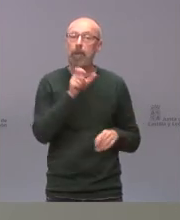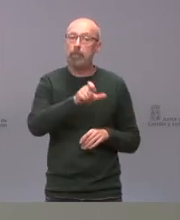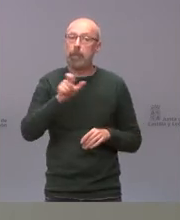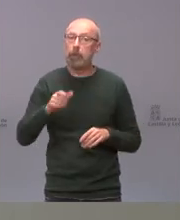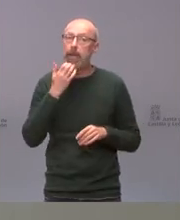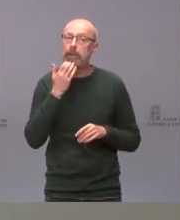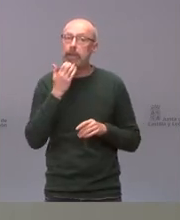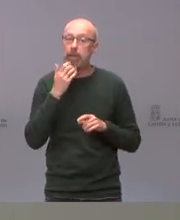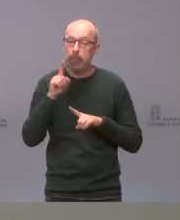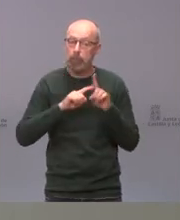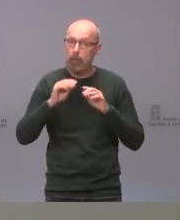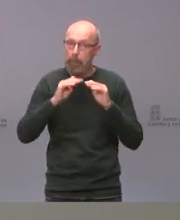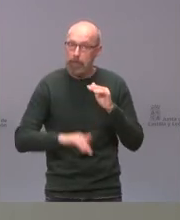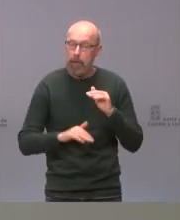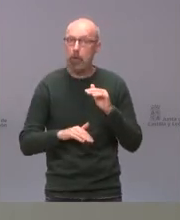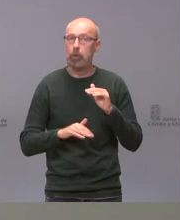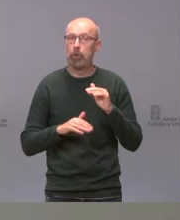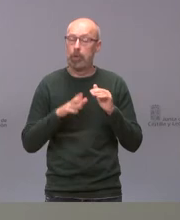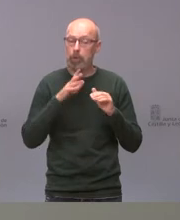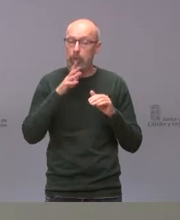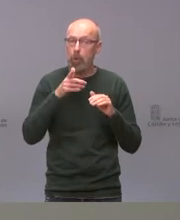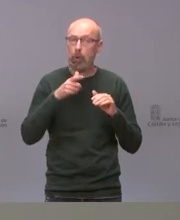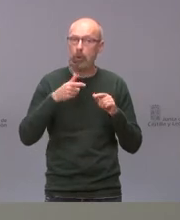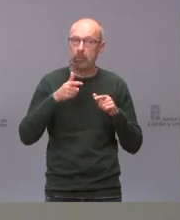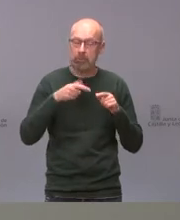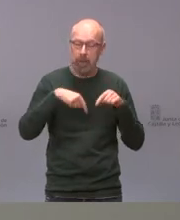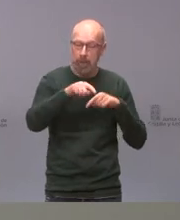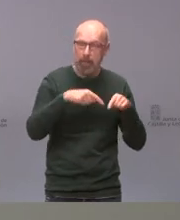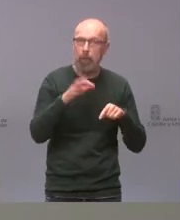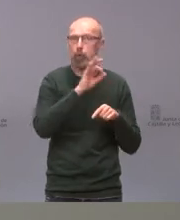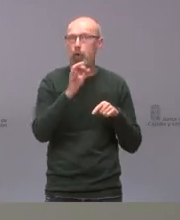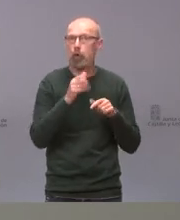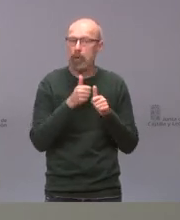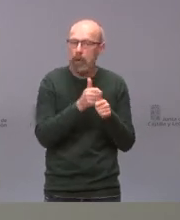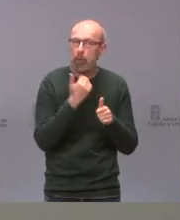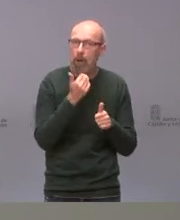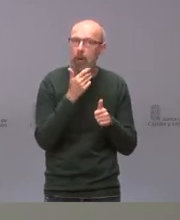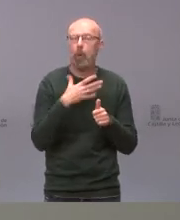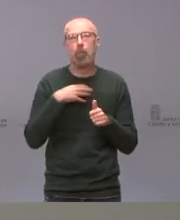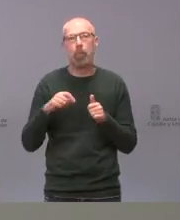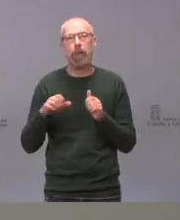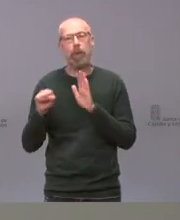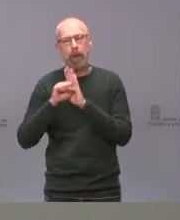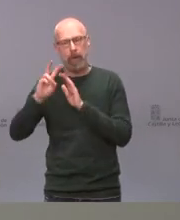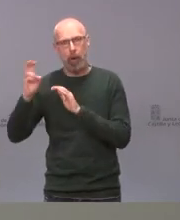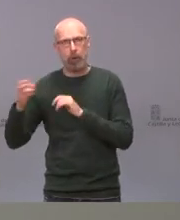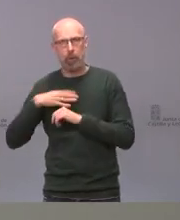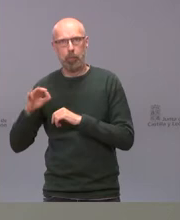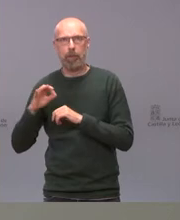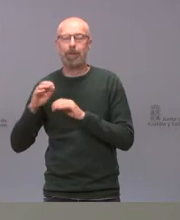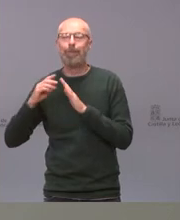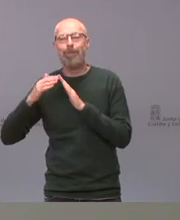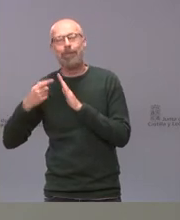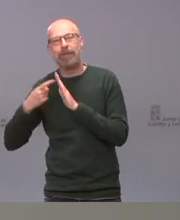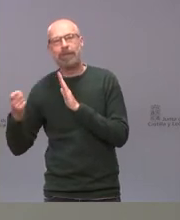en cuanto a desplazamiento o seguimiento, se seguirán utilizando las vacunas disponibles, a excepción de AstraZeneca,